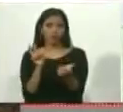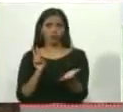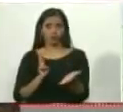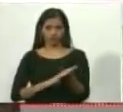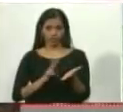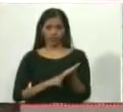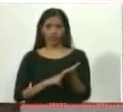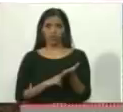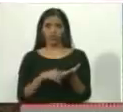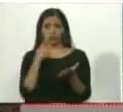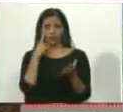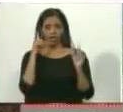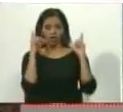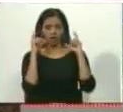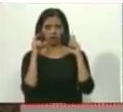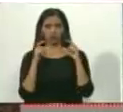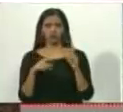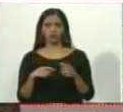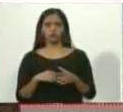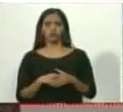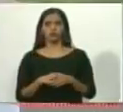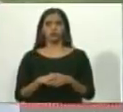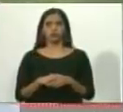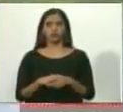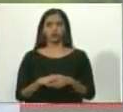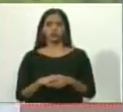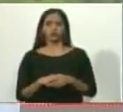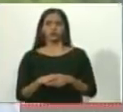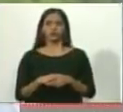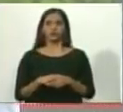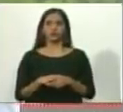Miren con quién está fotografiado aquí.